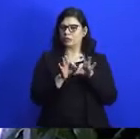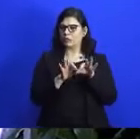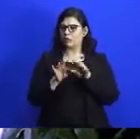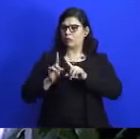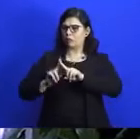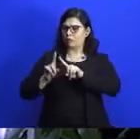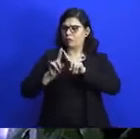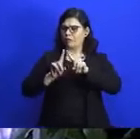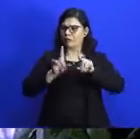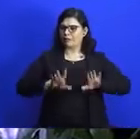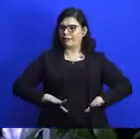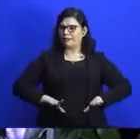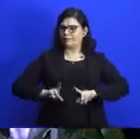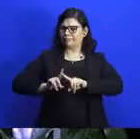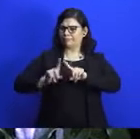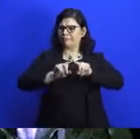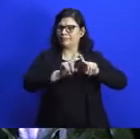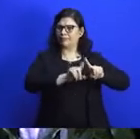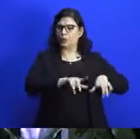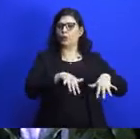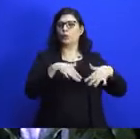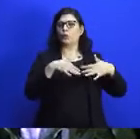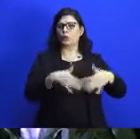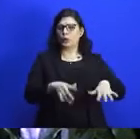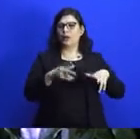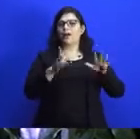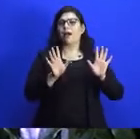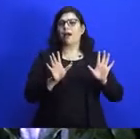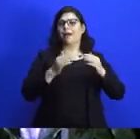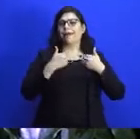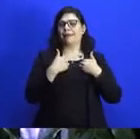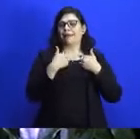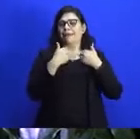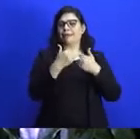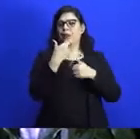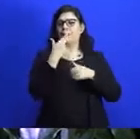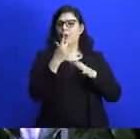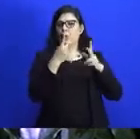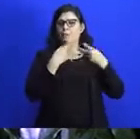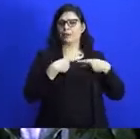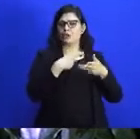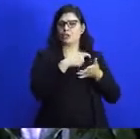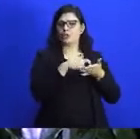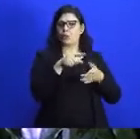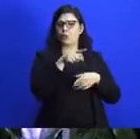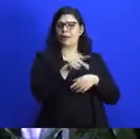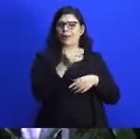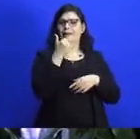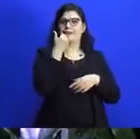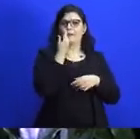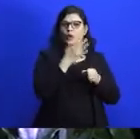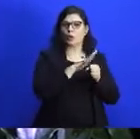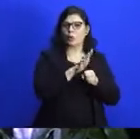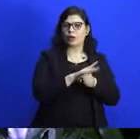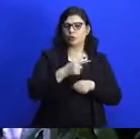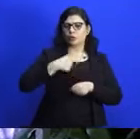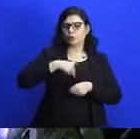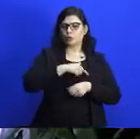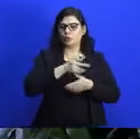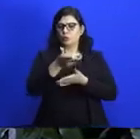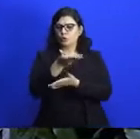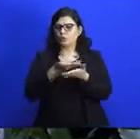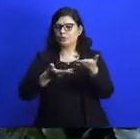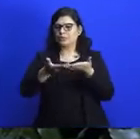permitir tener un mejor entendimiento de nuestros clientes, nuestras clientas, y así poder servirles mejor y satisfacer